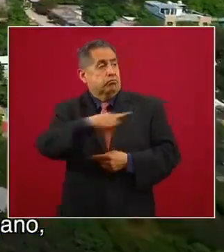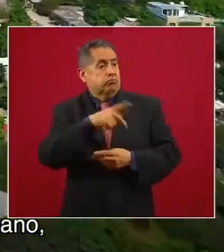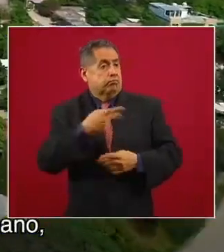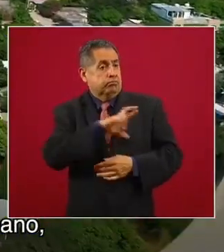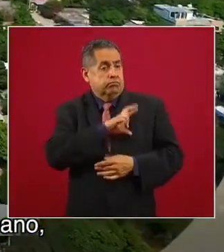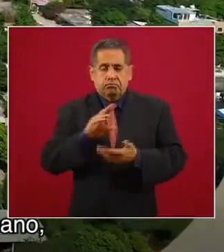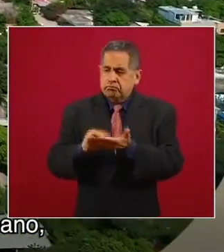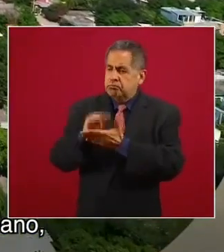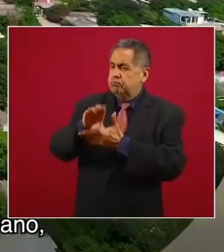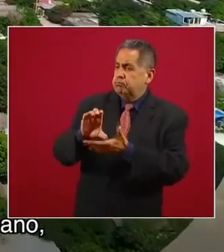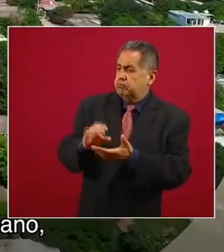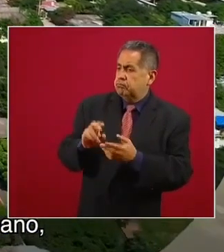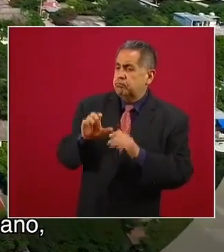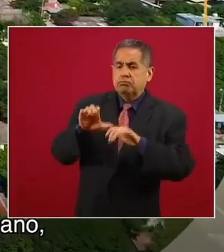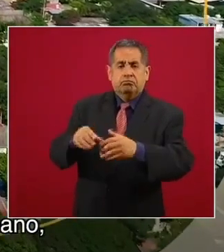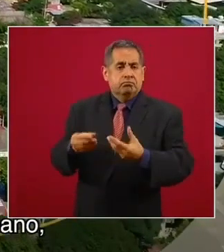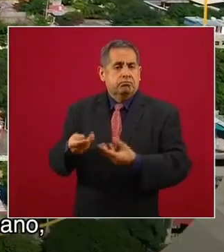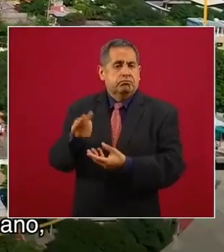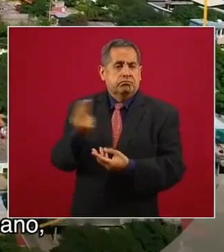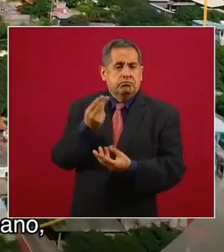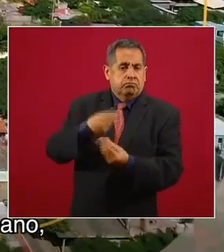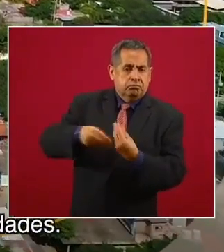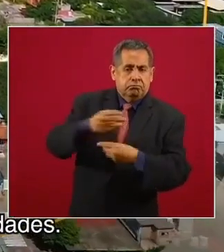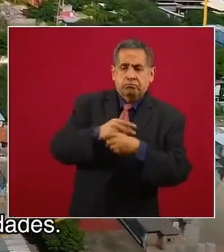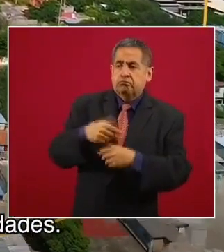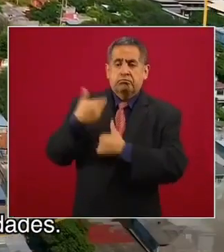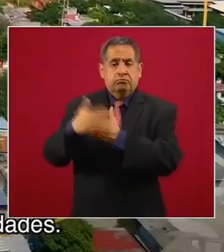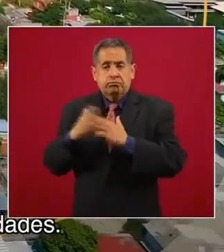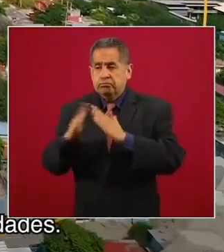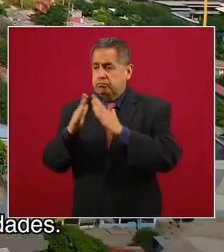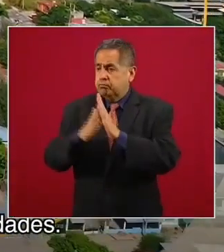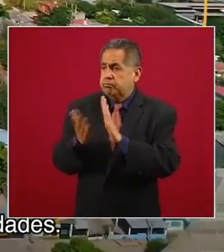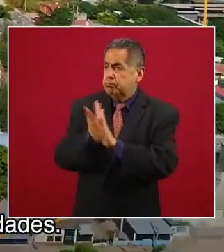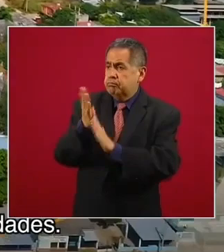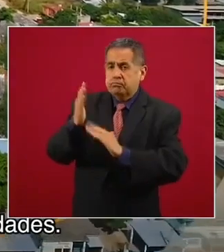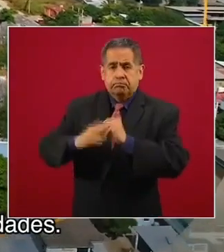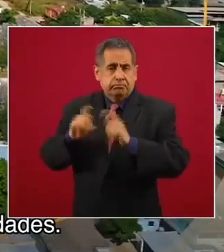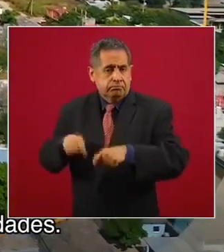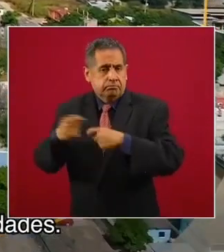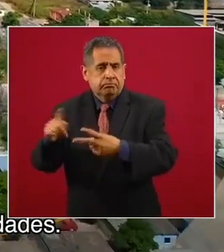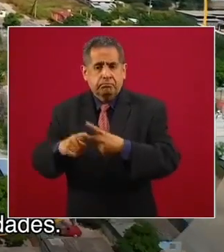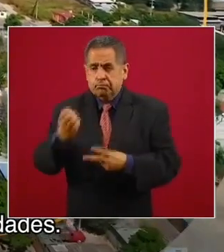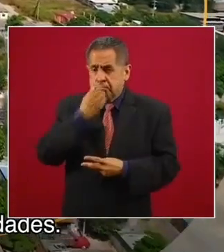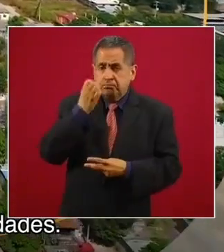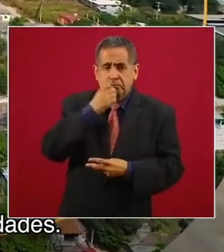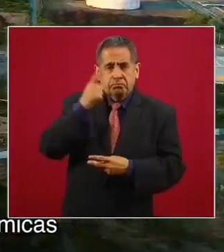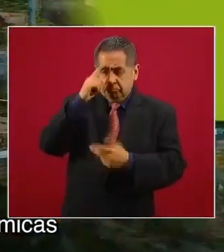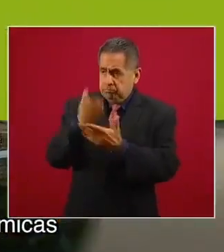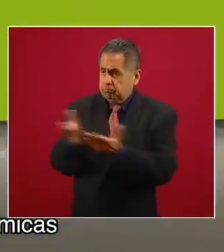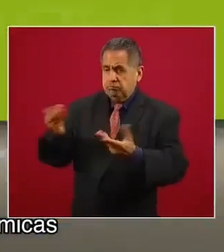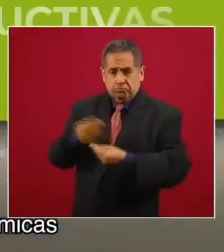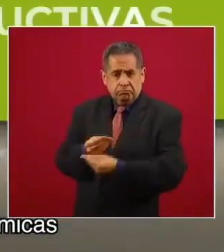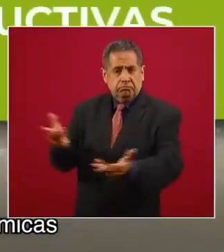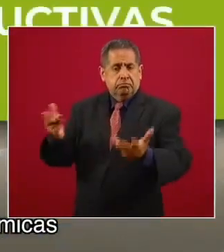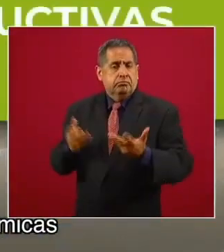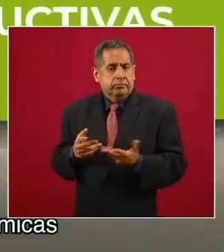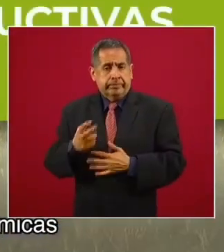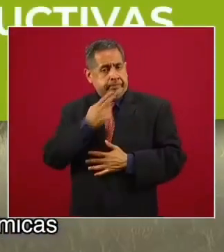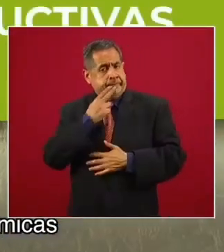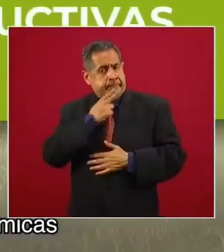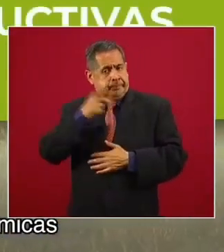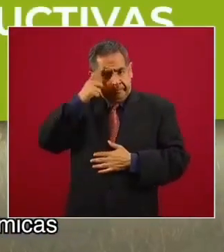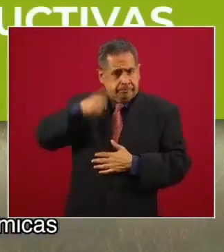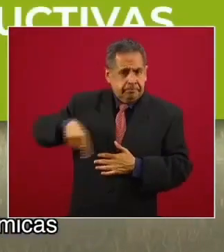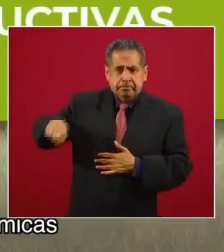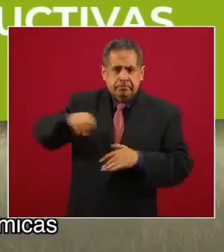privada. Mejorar la oferta de vivienda y desarrollo urbano, servicios educativos y públicos en las comunidades. Fortalecer y diversificar